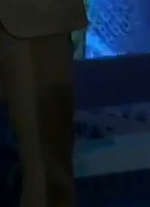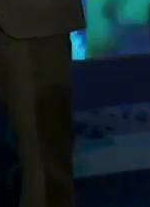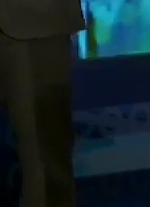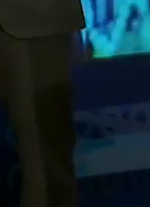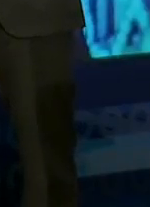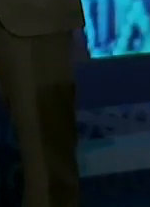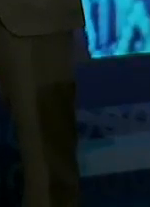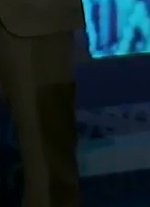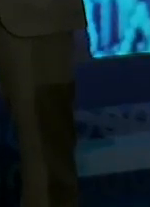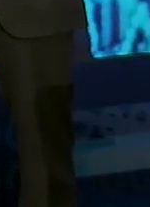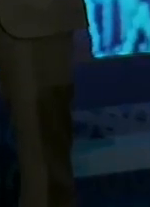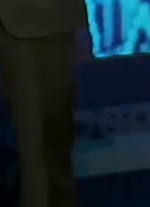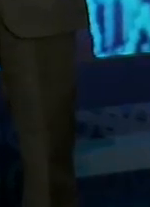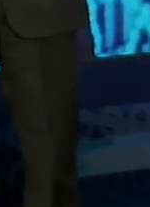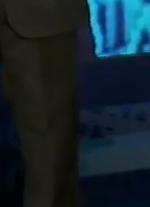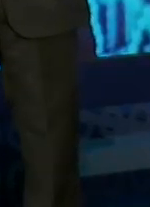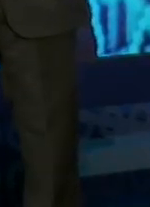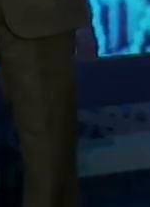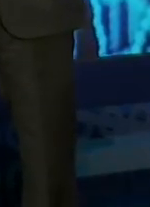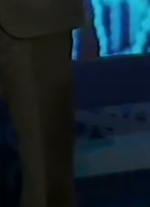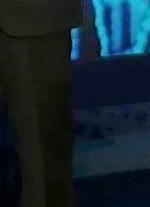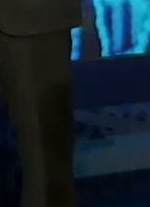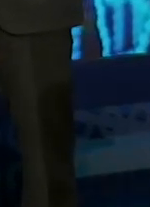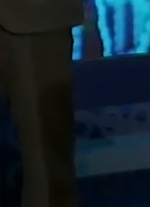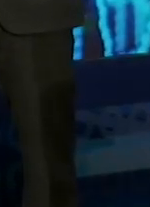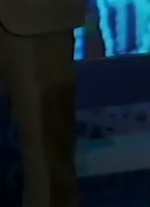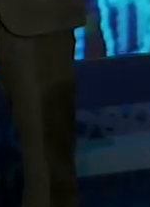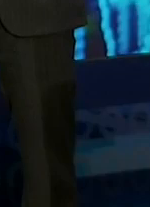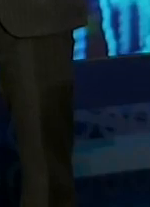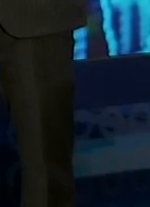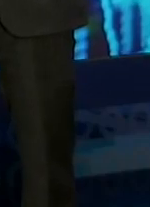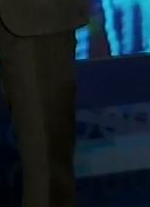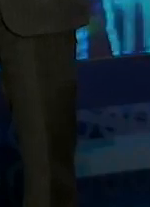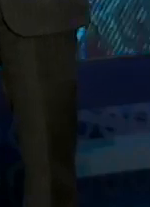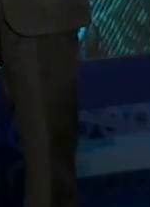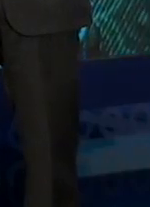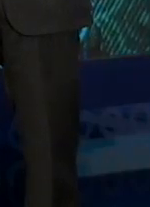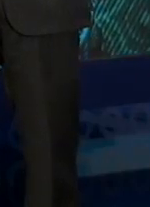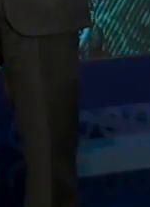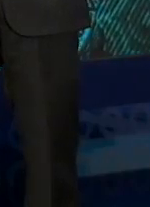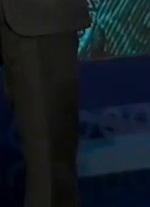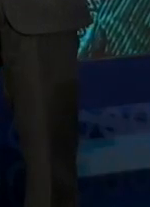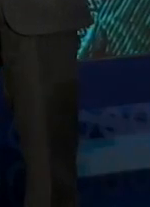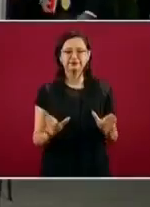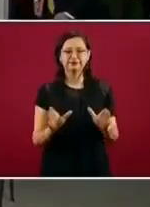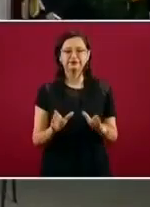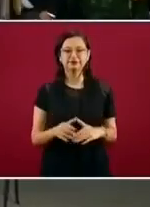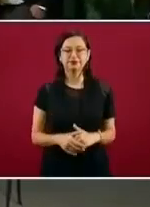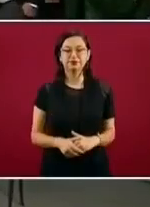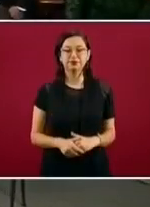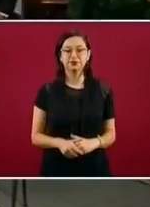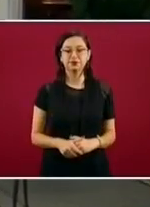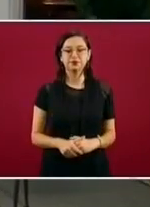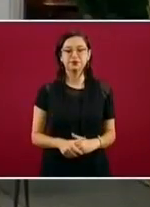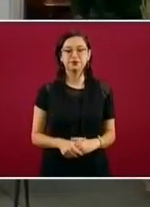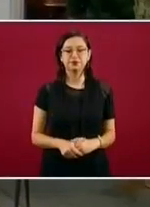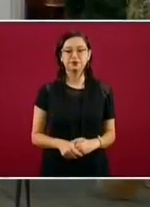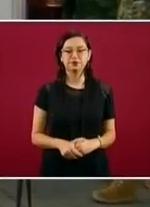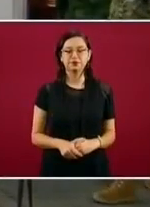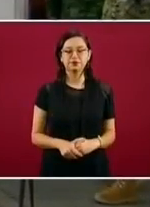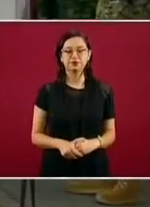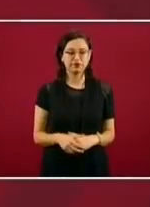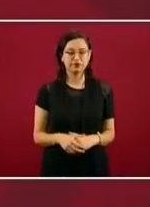es decir aviones trenes barcos y camiones le preguntaron al presidente por el tema de los salarios es decir si las empresas que no deban